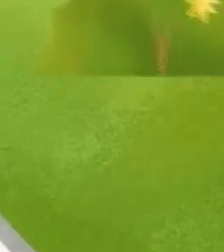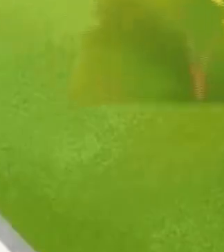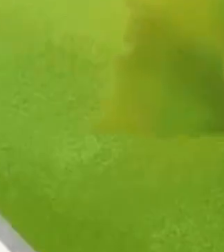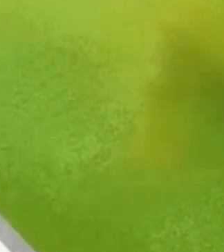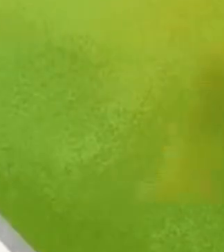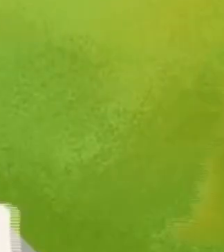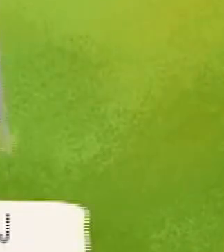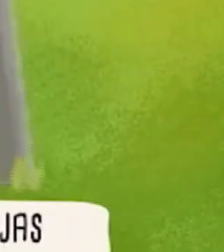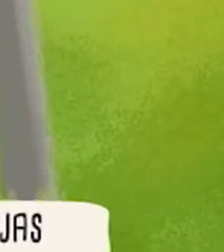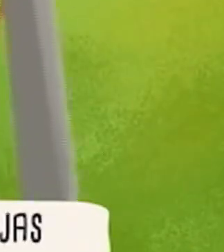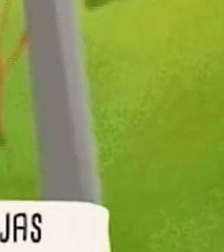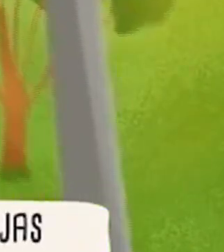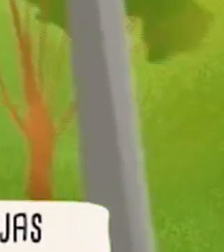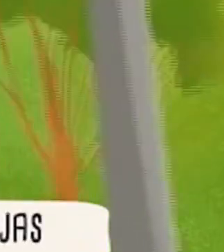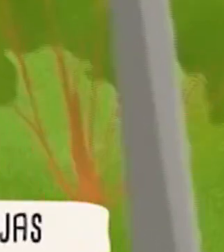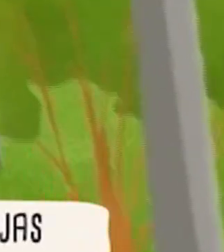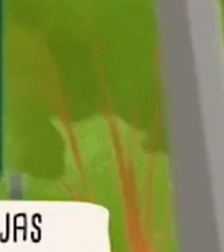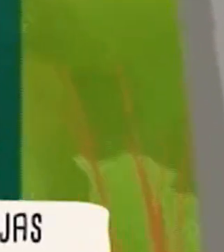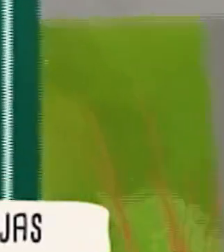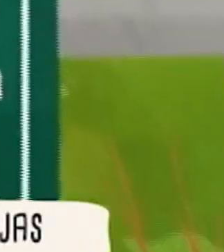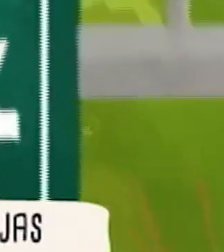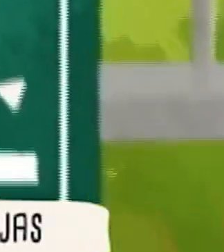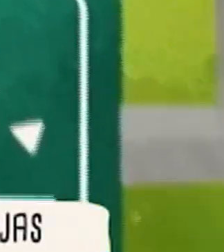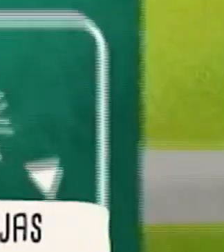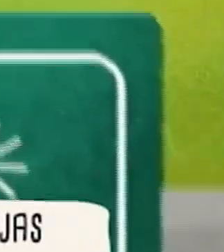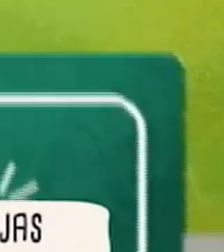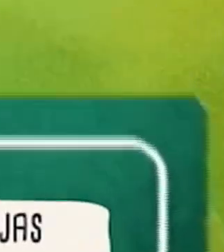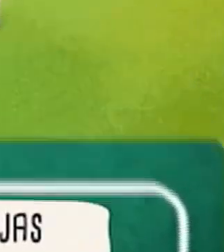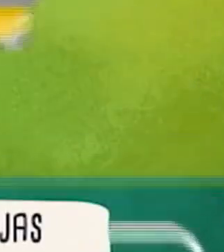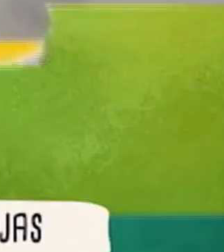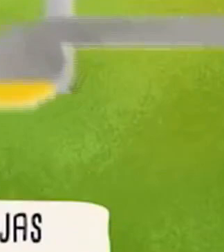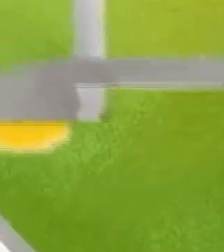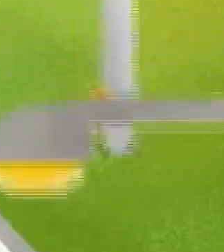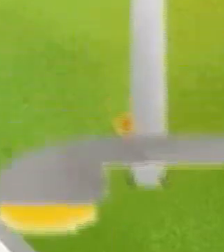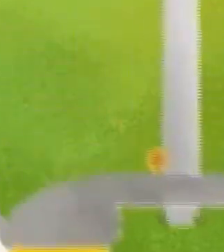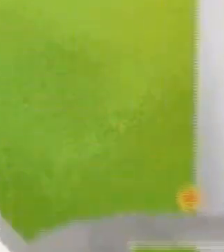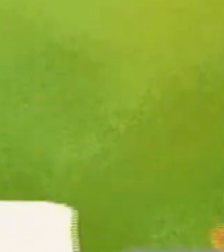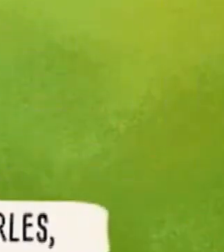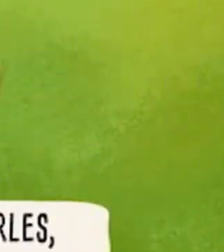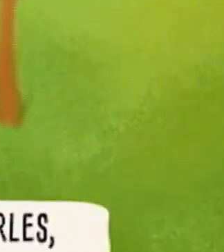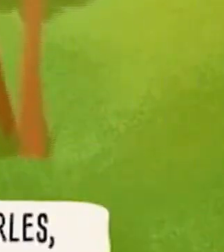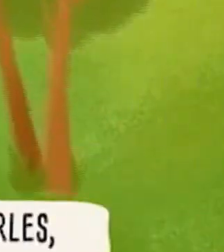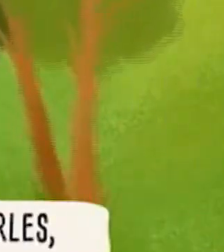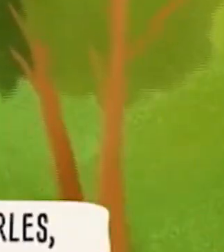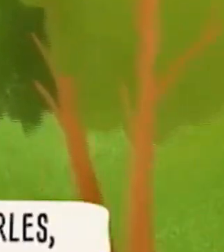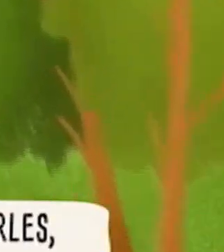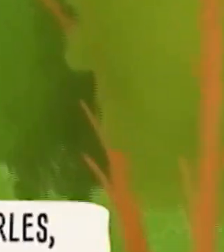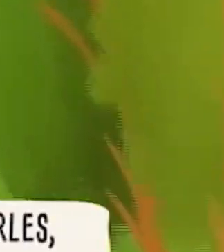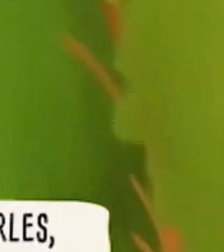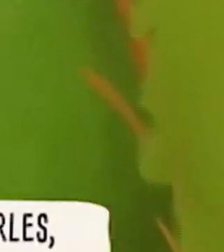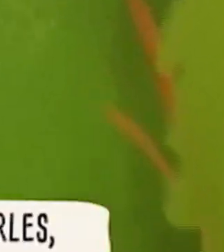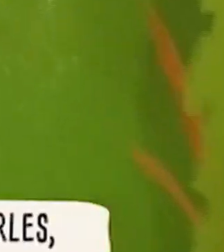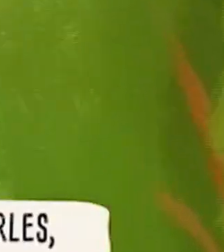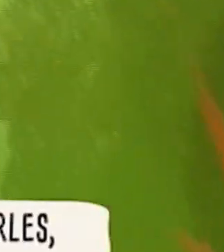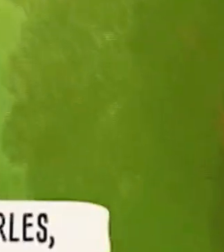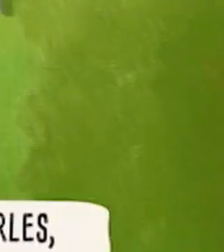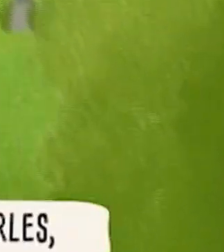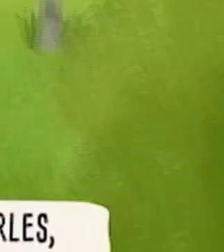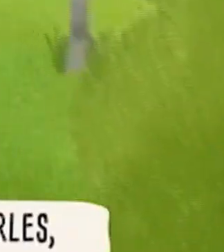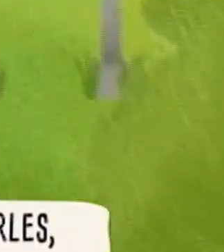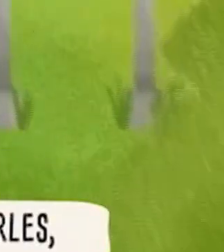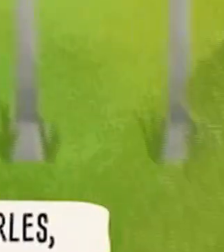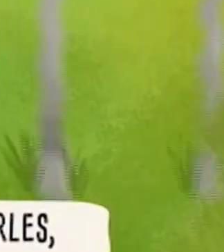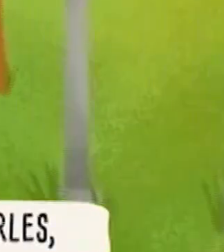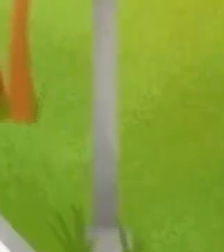Este es el camino para atender las afectaciones emocionales de tus hijos e hijas. Si tus hijos e hijas experimentan estas